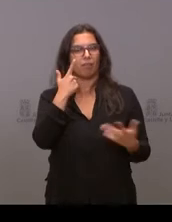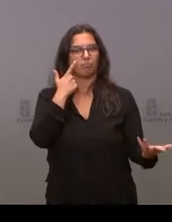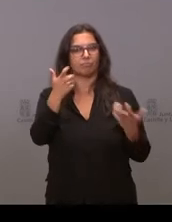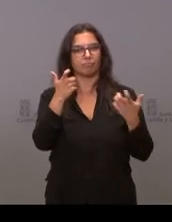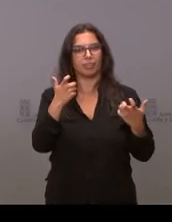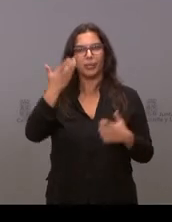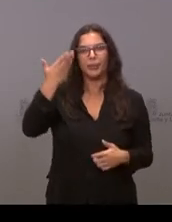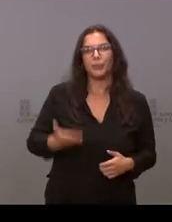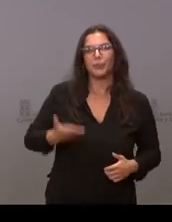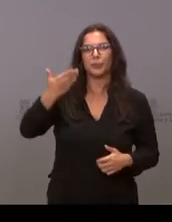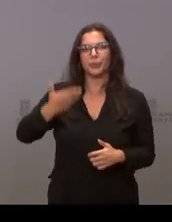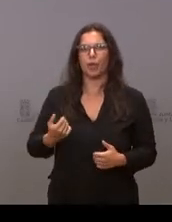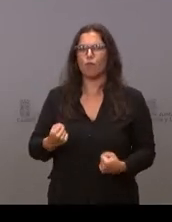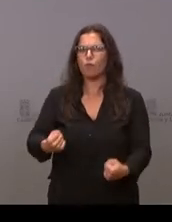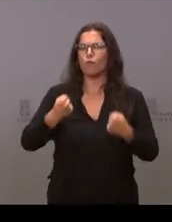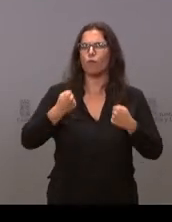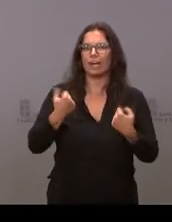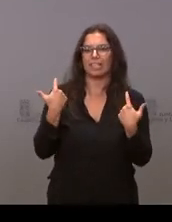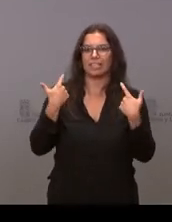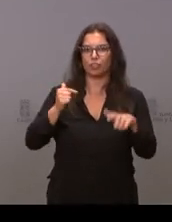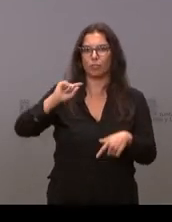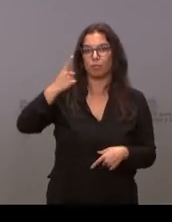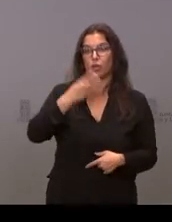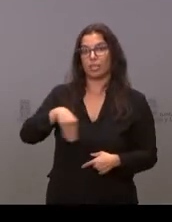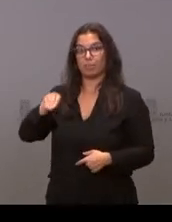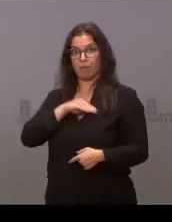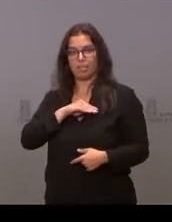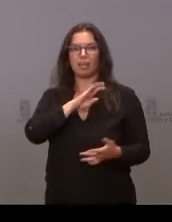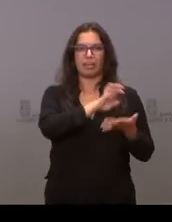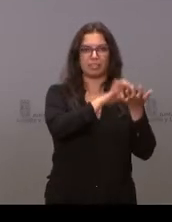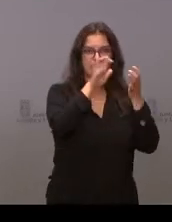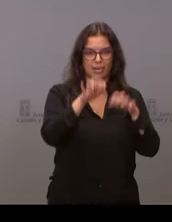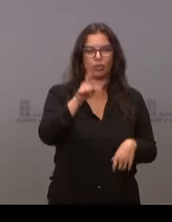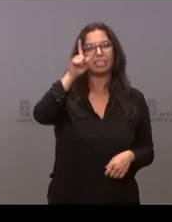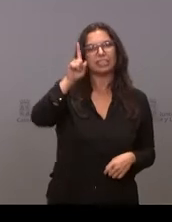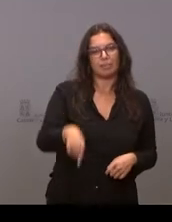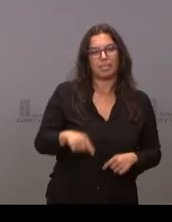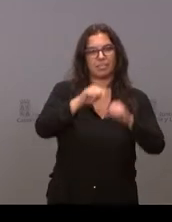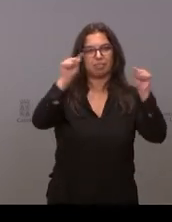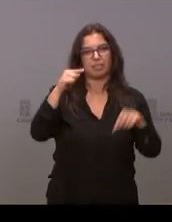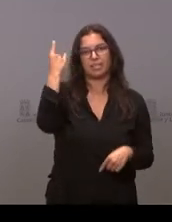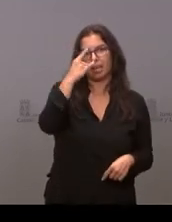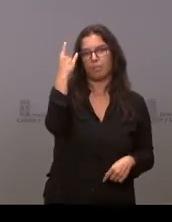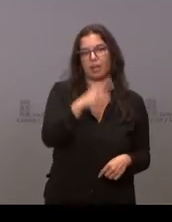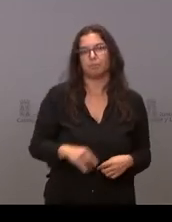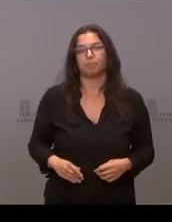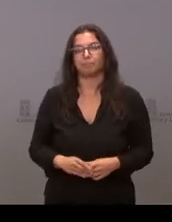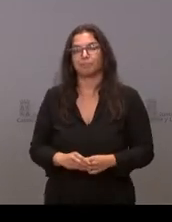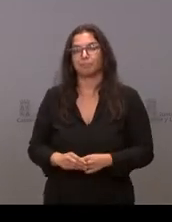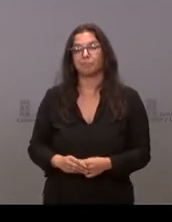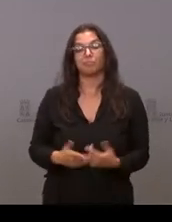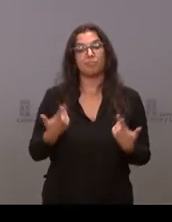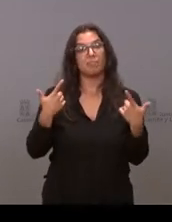potencia que tiene el sector primario en España, en Castilla y León y también en Salamanca. Un sector que,